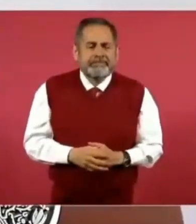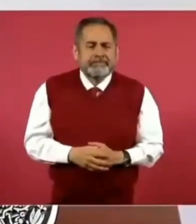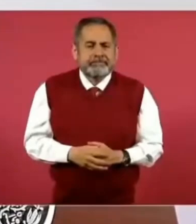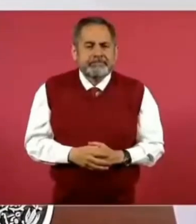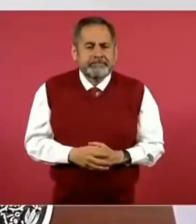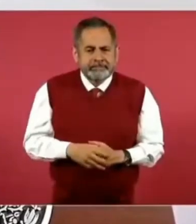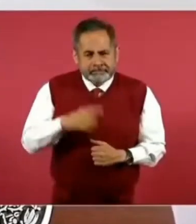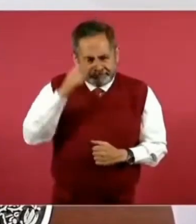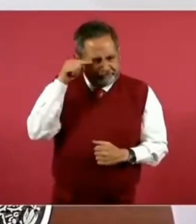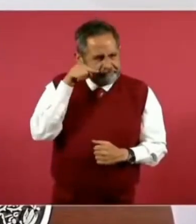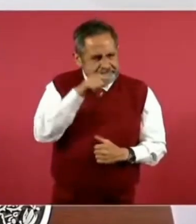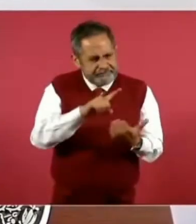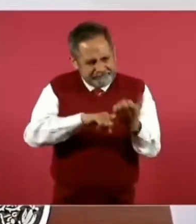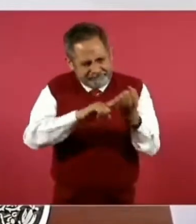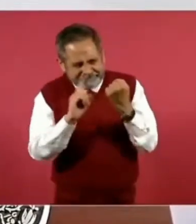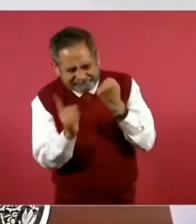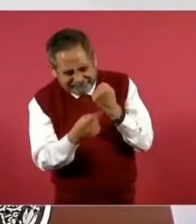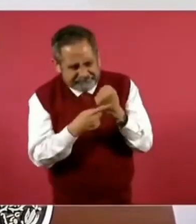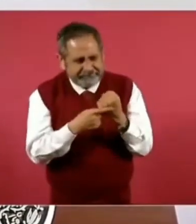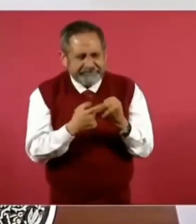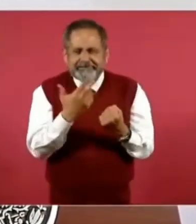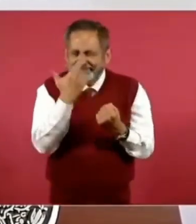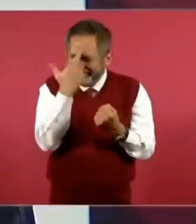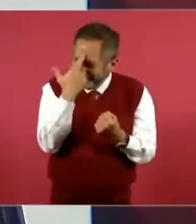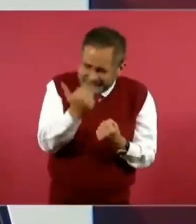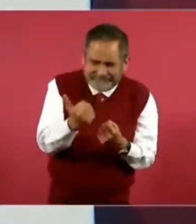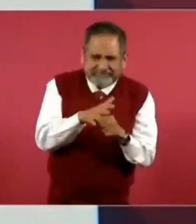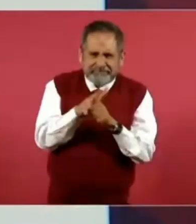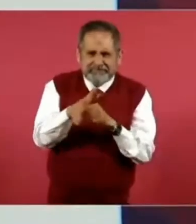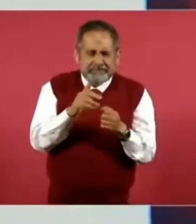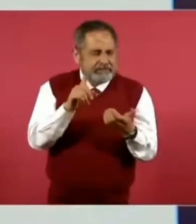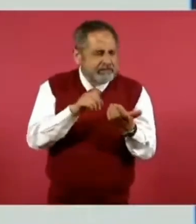a atender el fondo. Es que